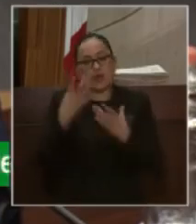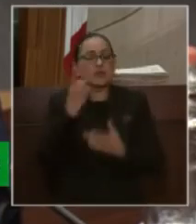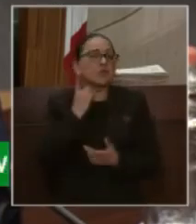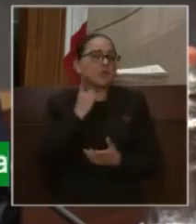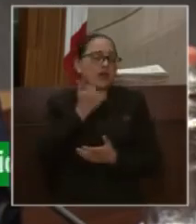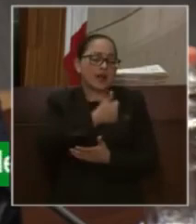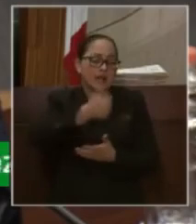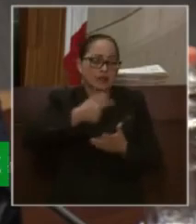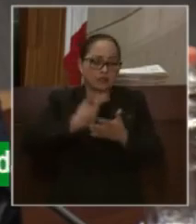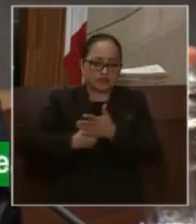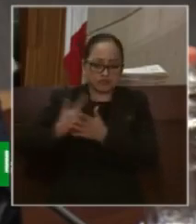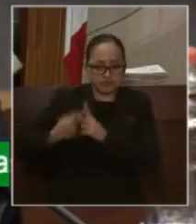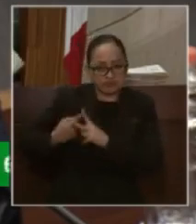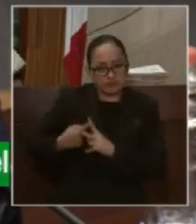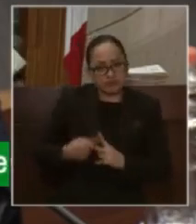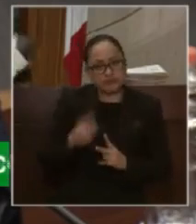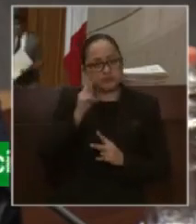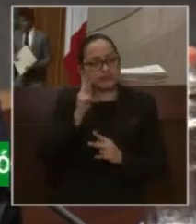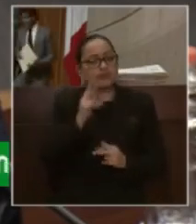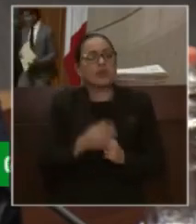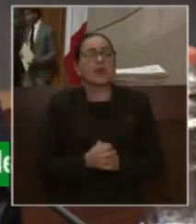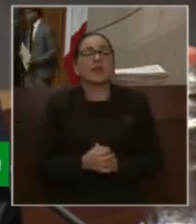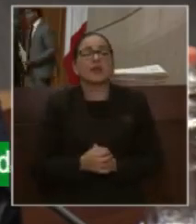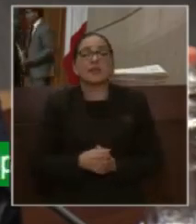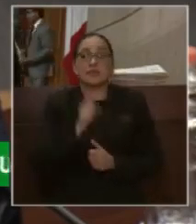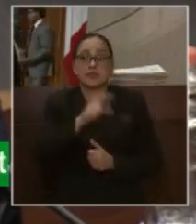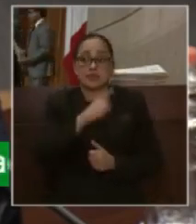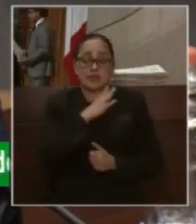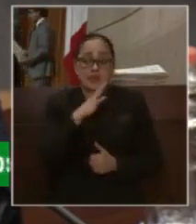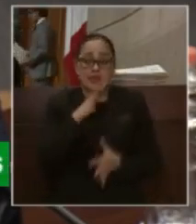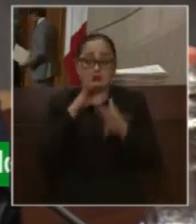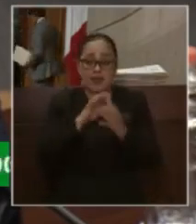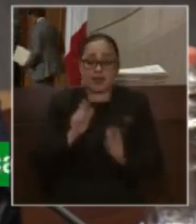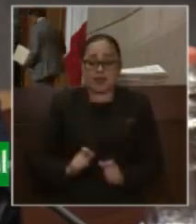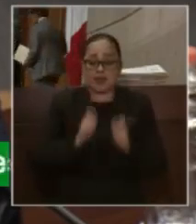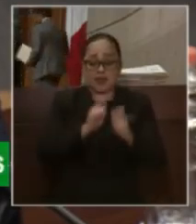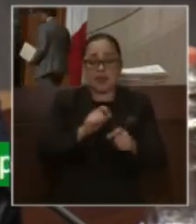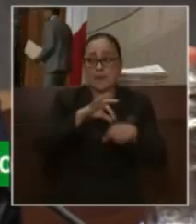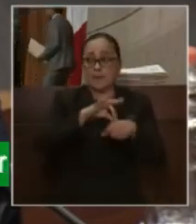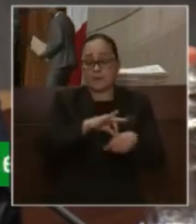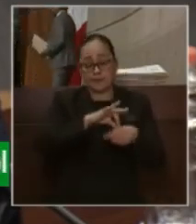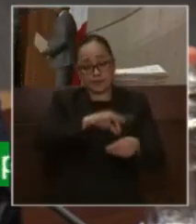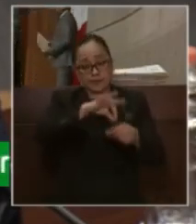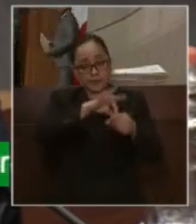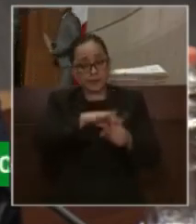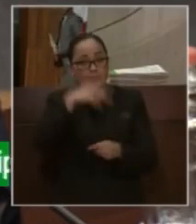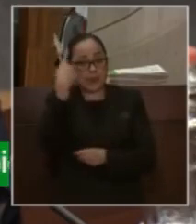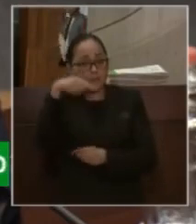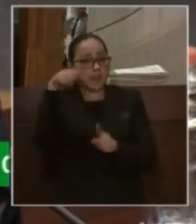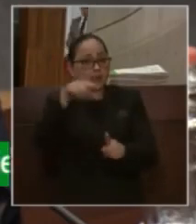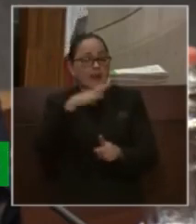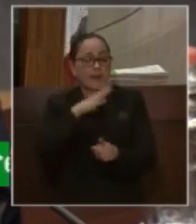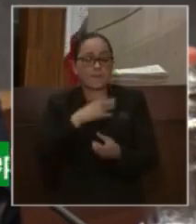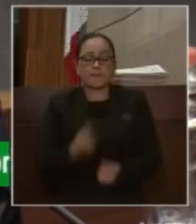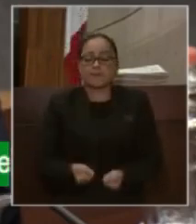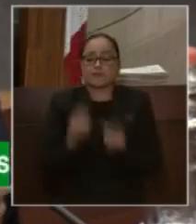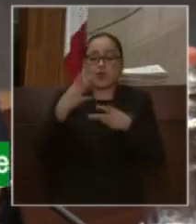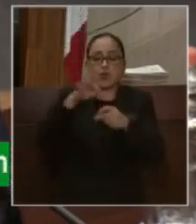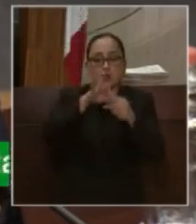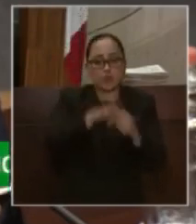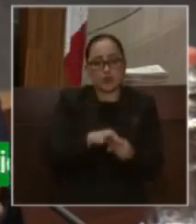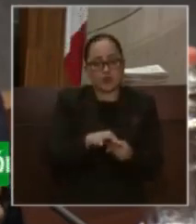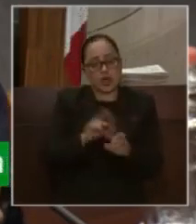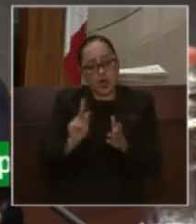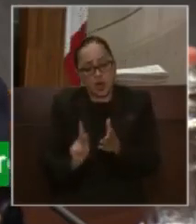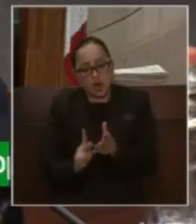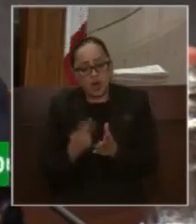el cálculo de la votación estatal ajustada, esto es, restando a la votación estatal efectiva la obtenida por el partido sobrerepresentado y calcular de